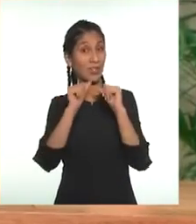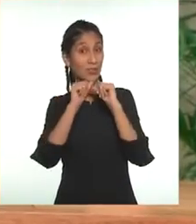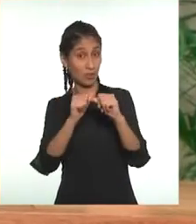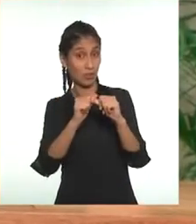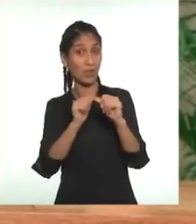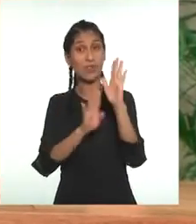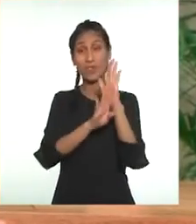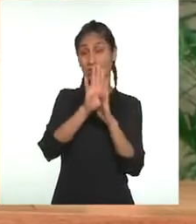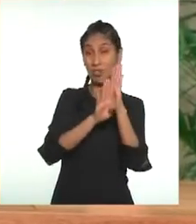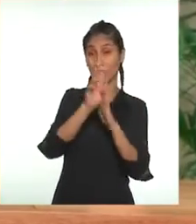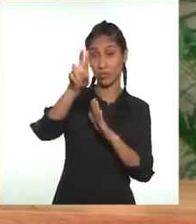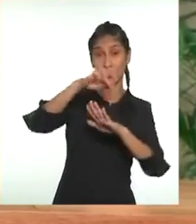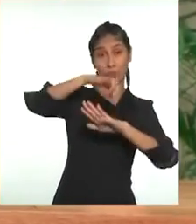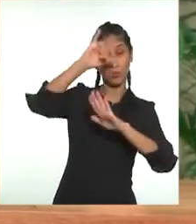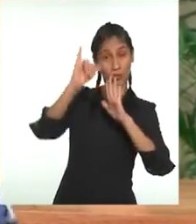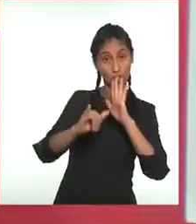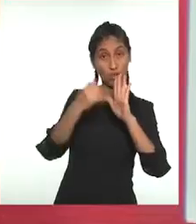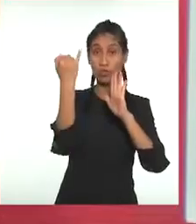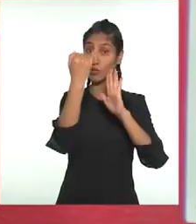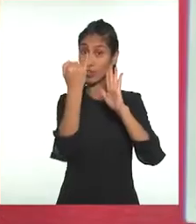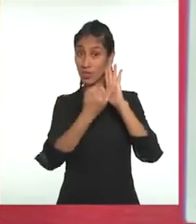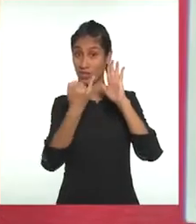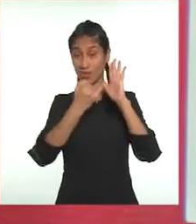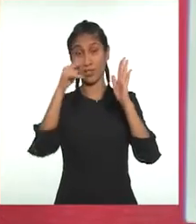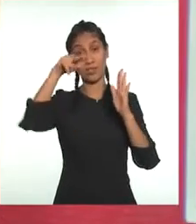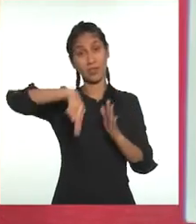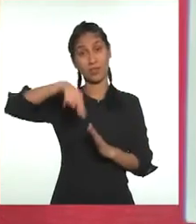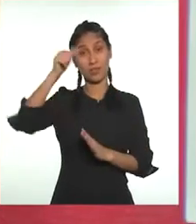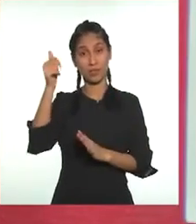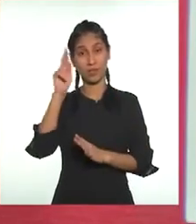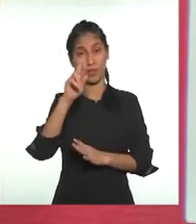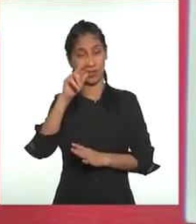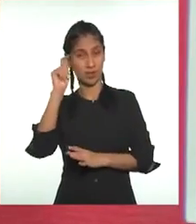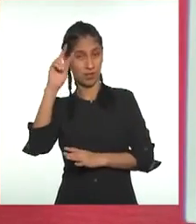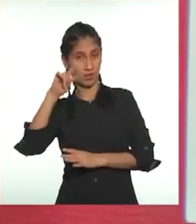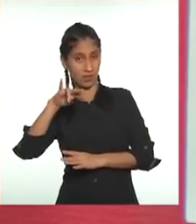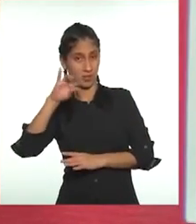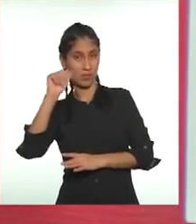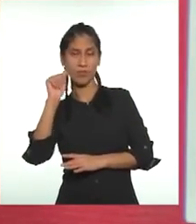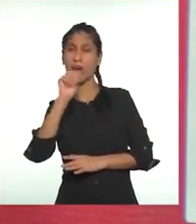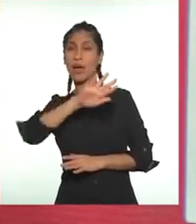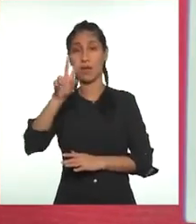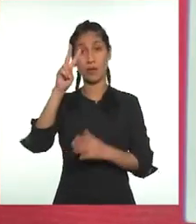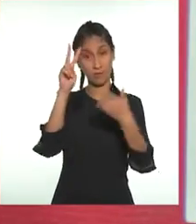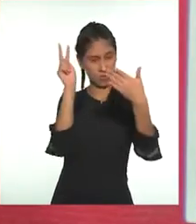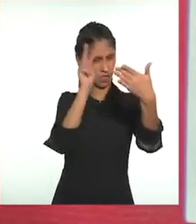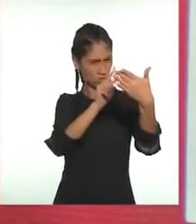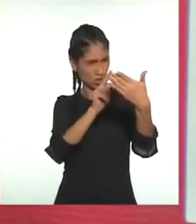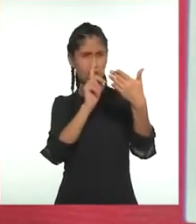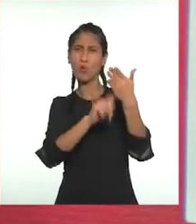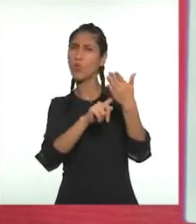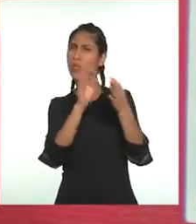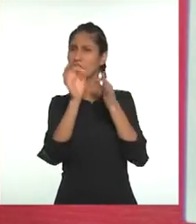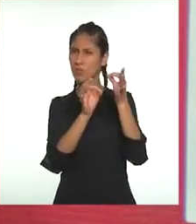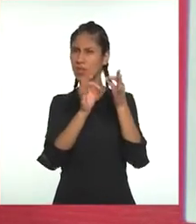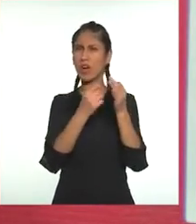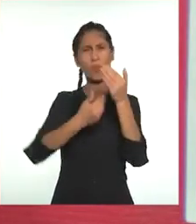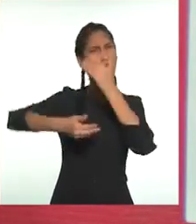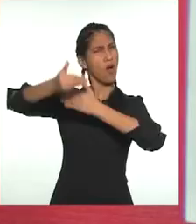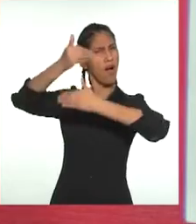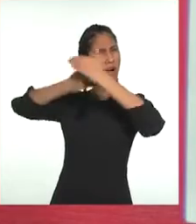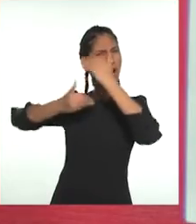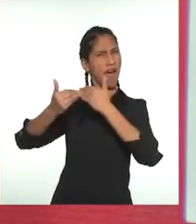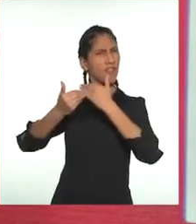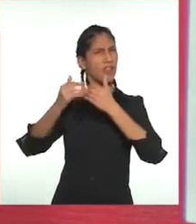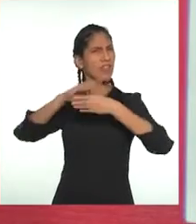sigan desarrollando sus proyectos de narrativa visual. Pueden pensar en 2 escenas para narrar su historia. Una que cuente cómo eran antes las